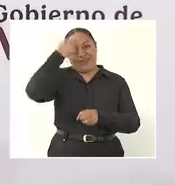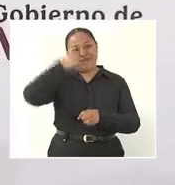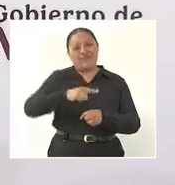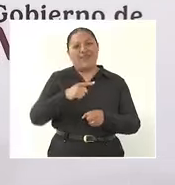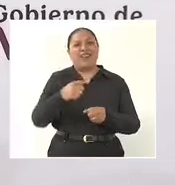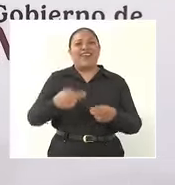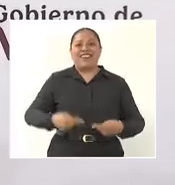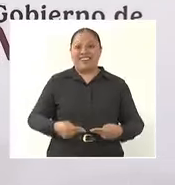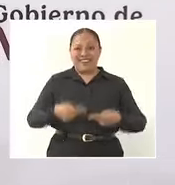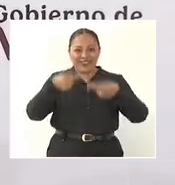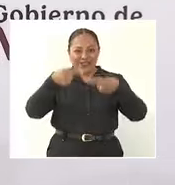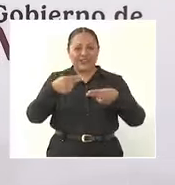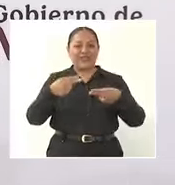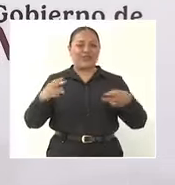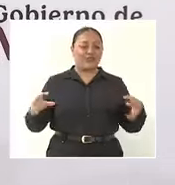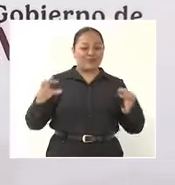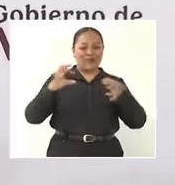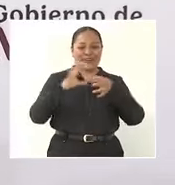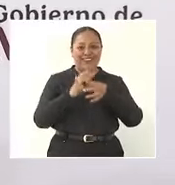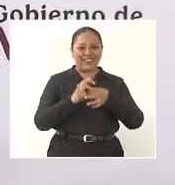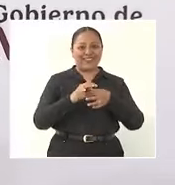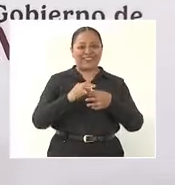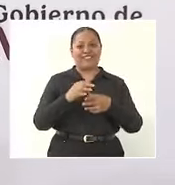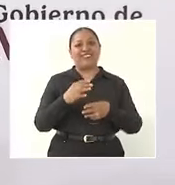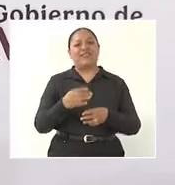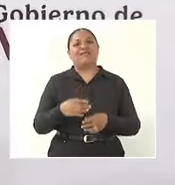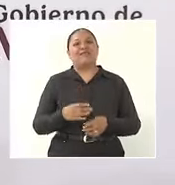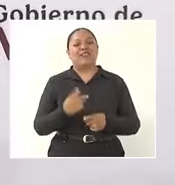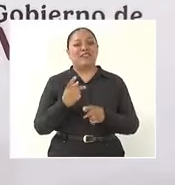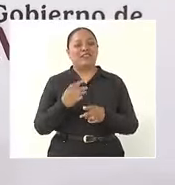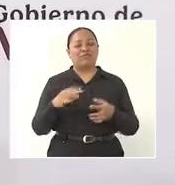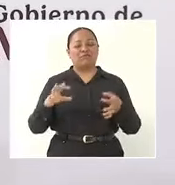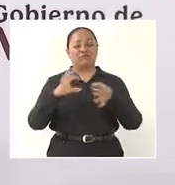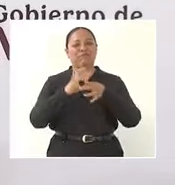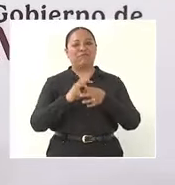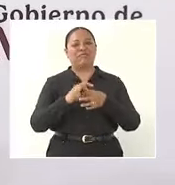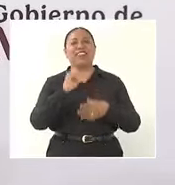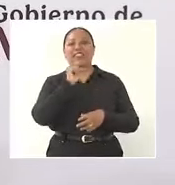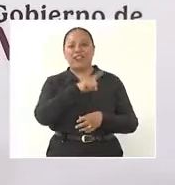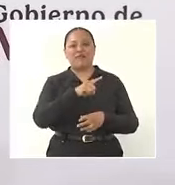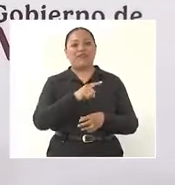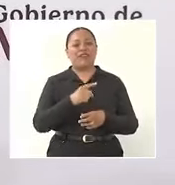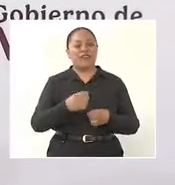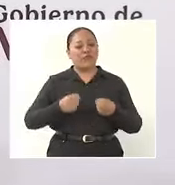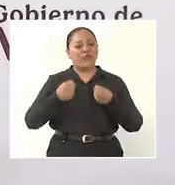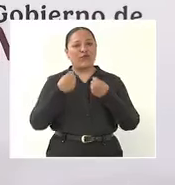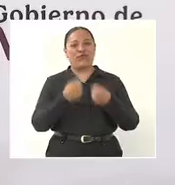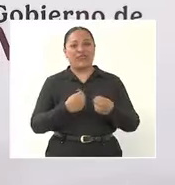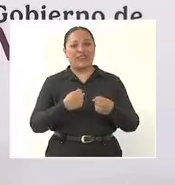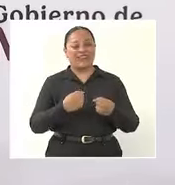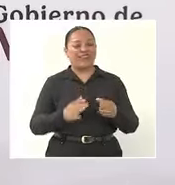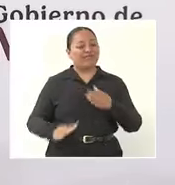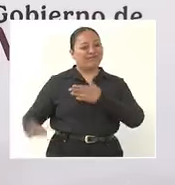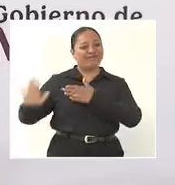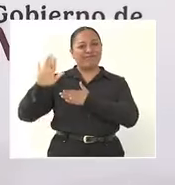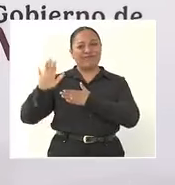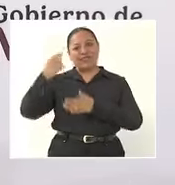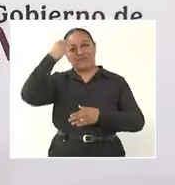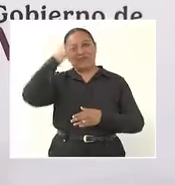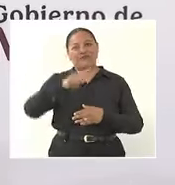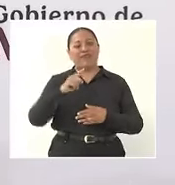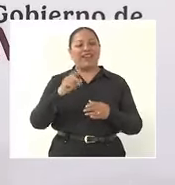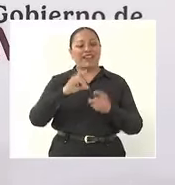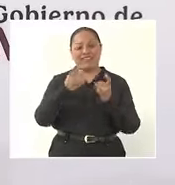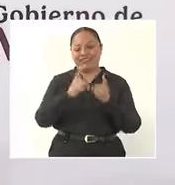y conectividad. Además, representa nuestro compromiso con el desarrollo sustentable, reduciendo el